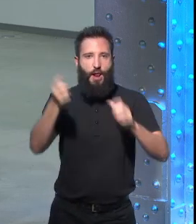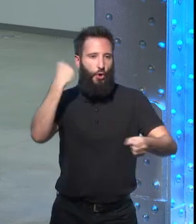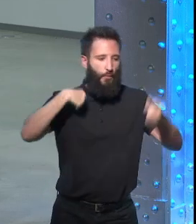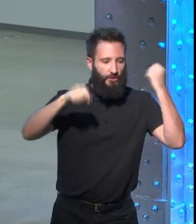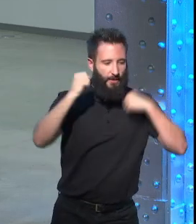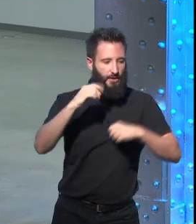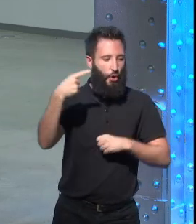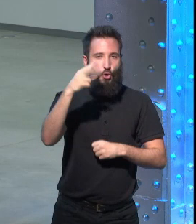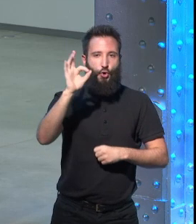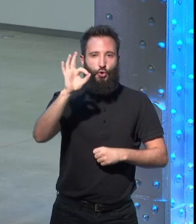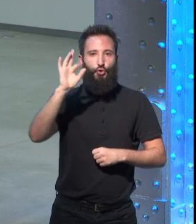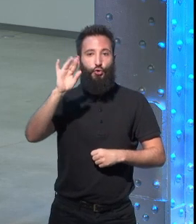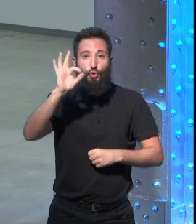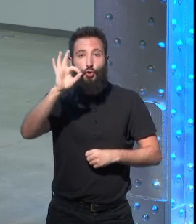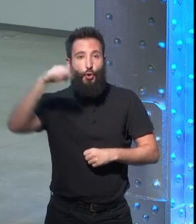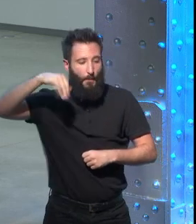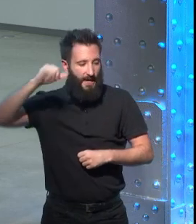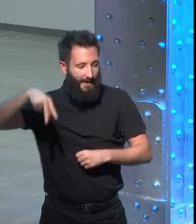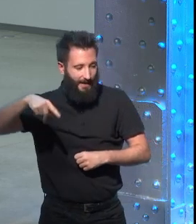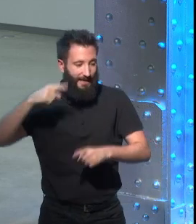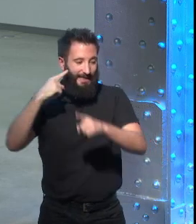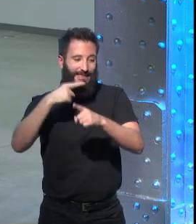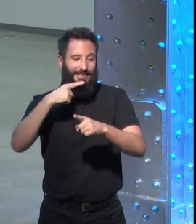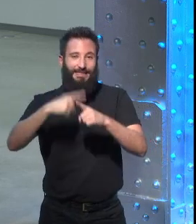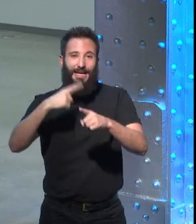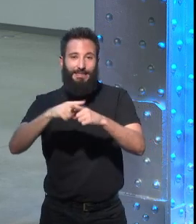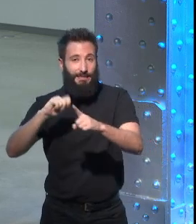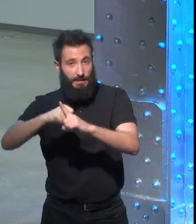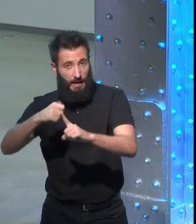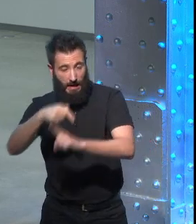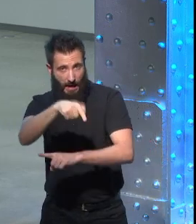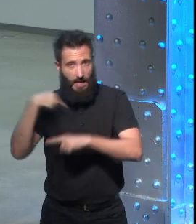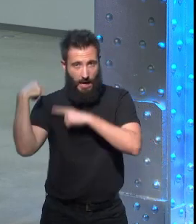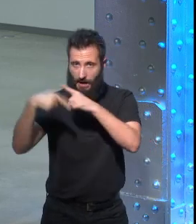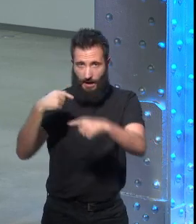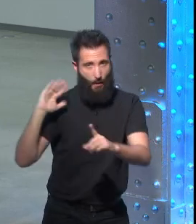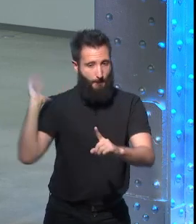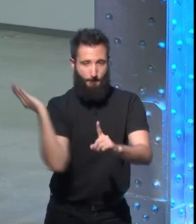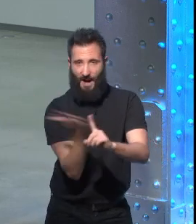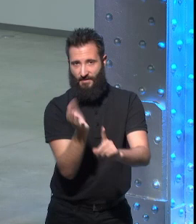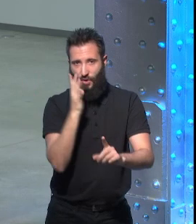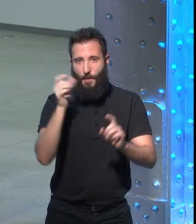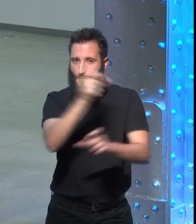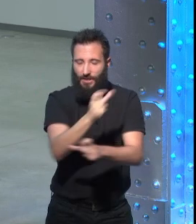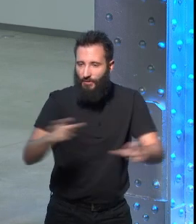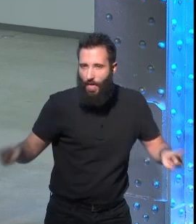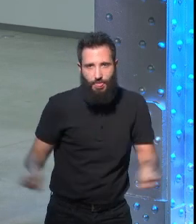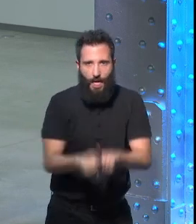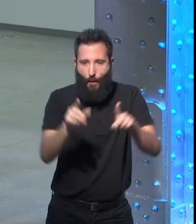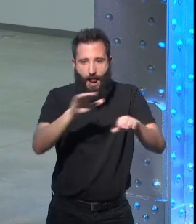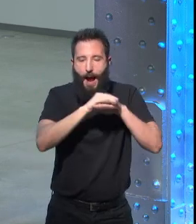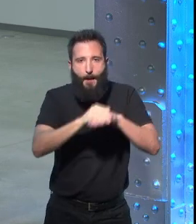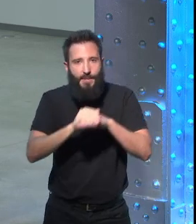sexting, que sufre esta generación. Aceptan a cualquier persona como amigo y